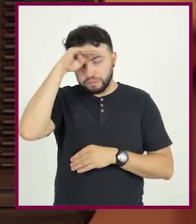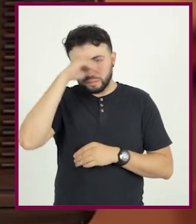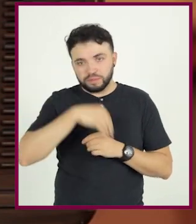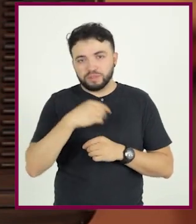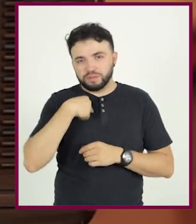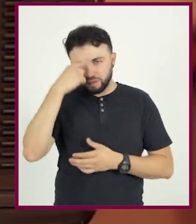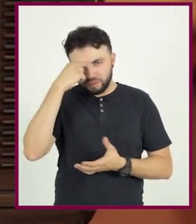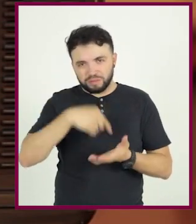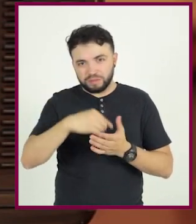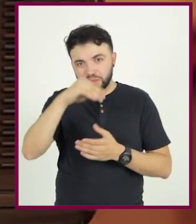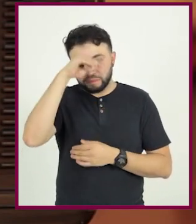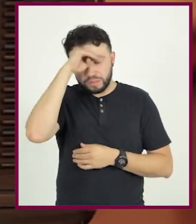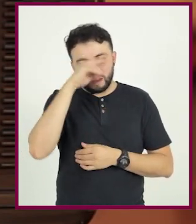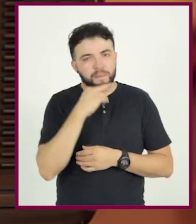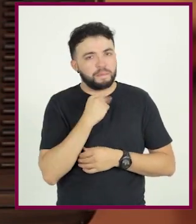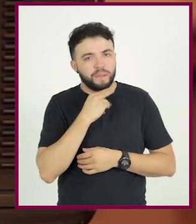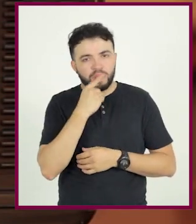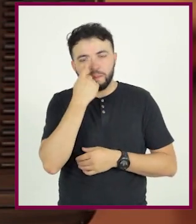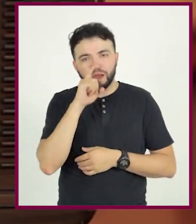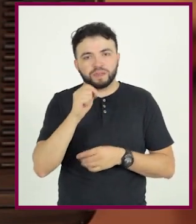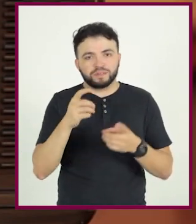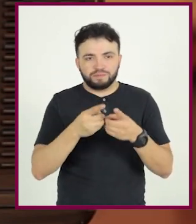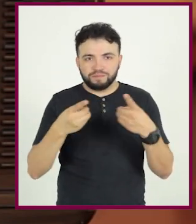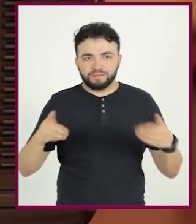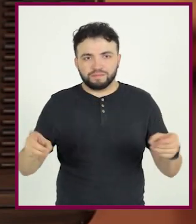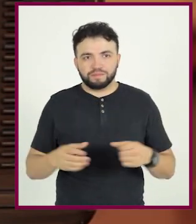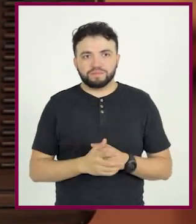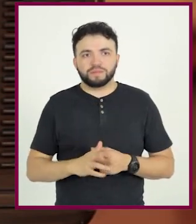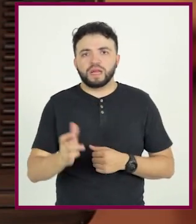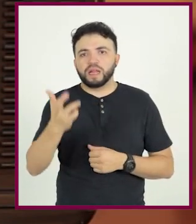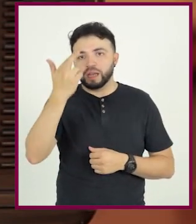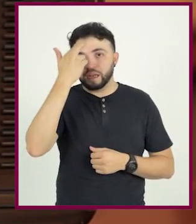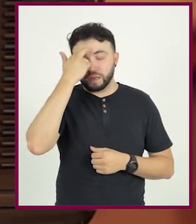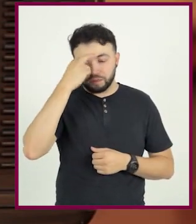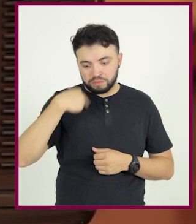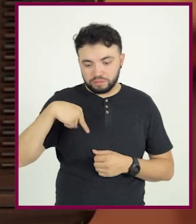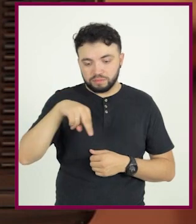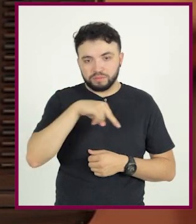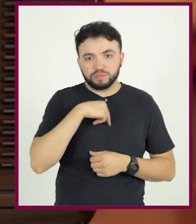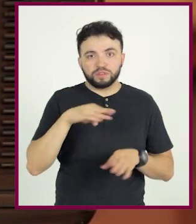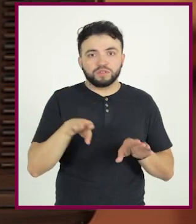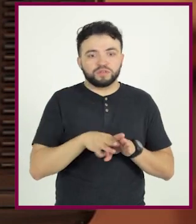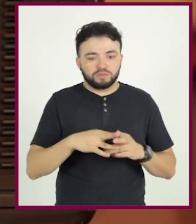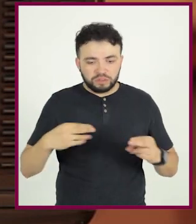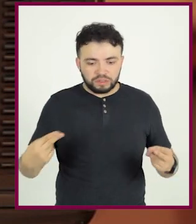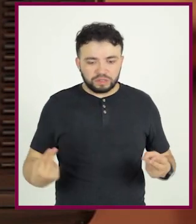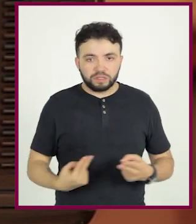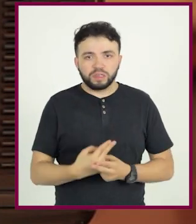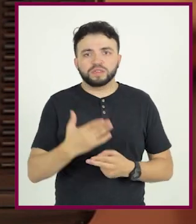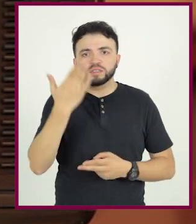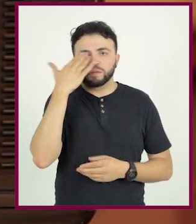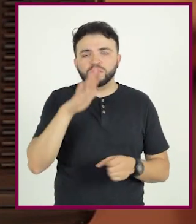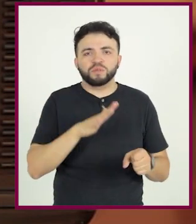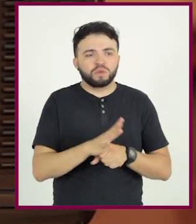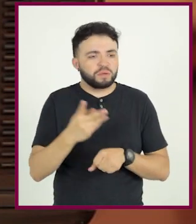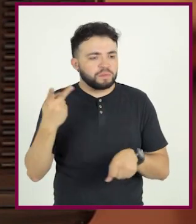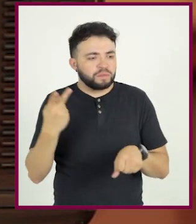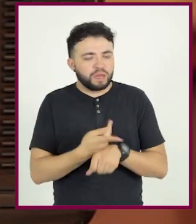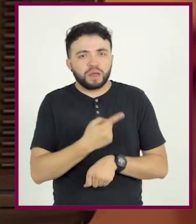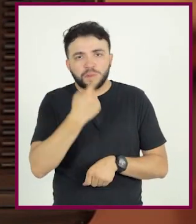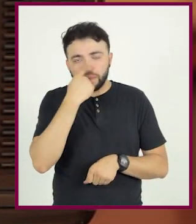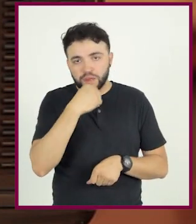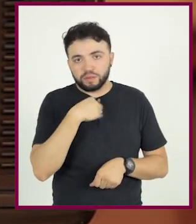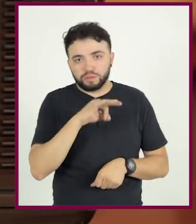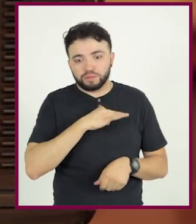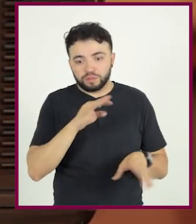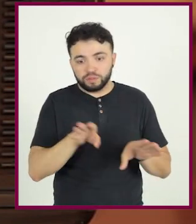a pensar. Creo que el pensar es lo mejor para un buen desarrollo. Recordar nuestras raíces y saber lo que sucedió